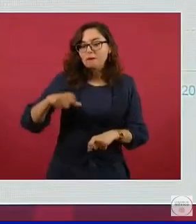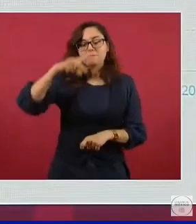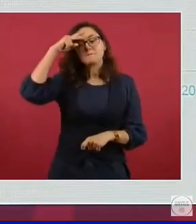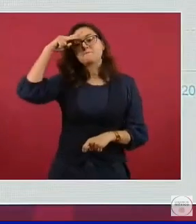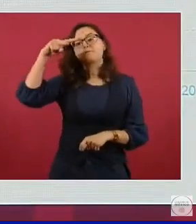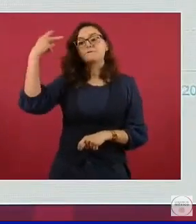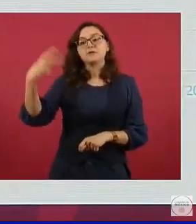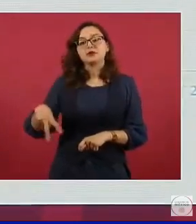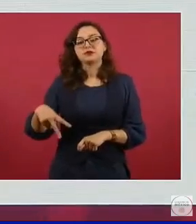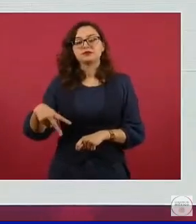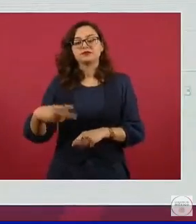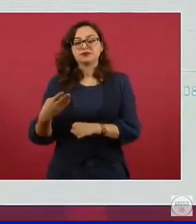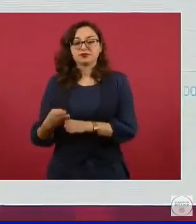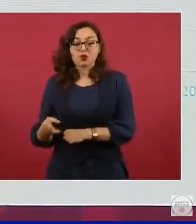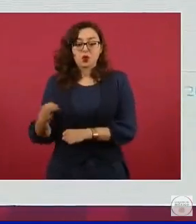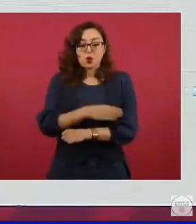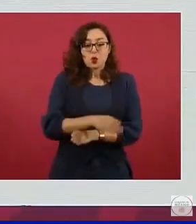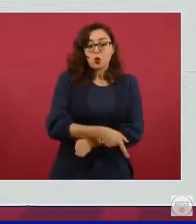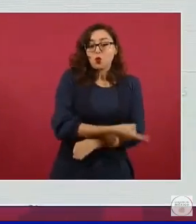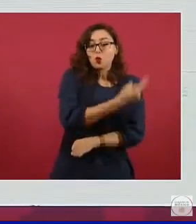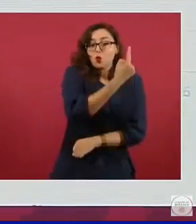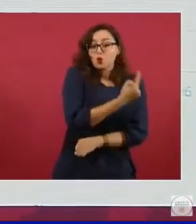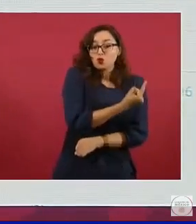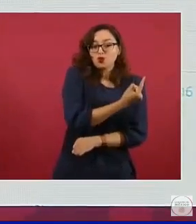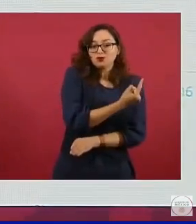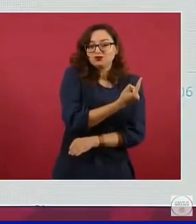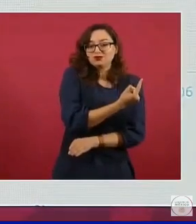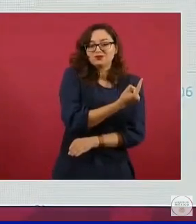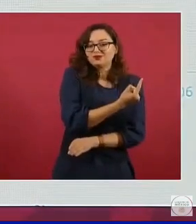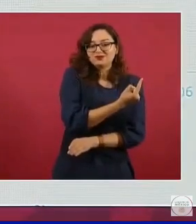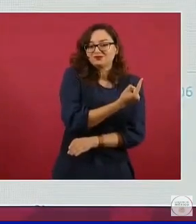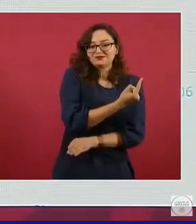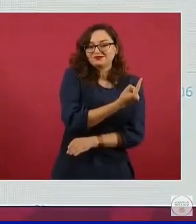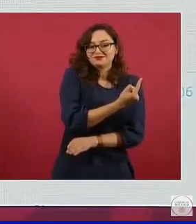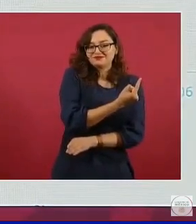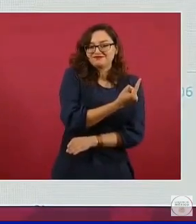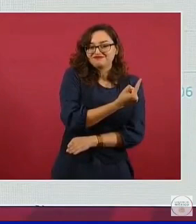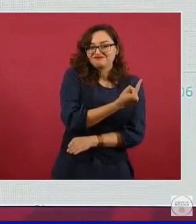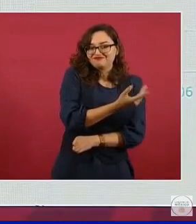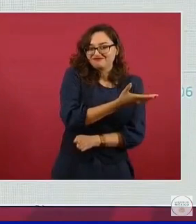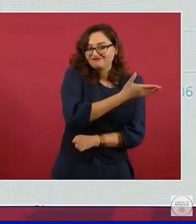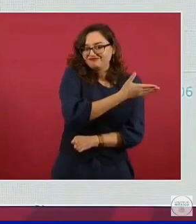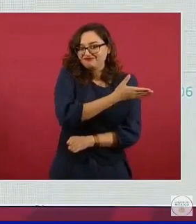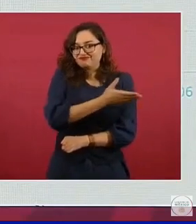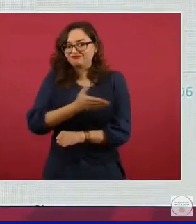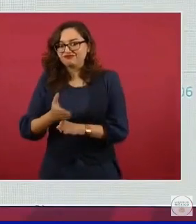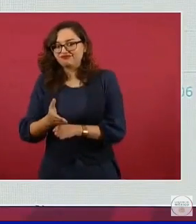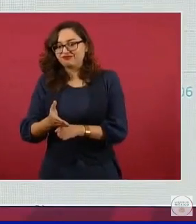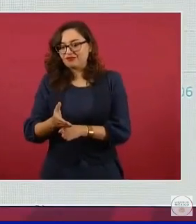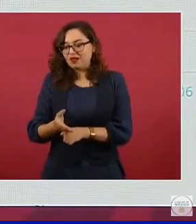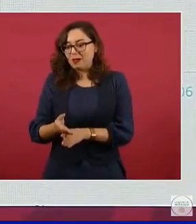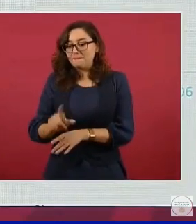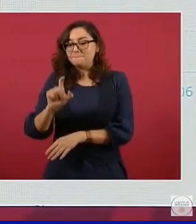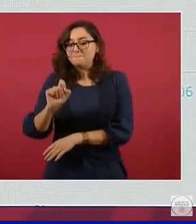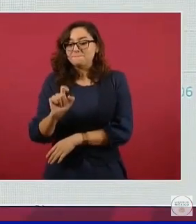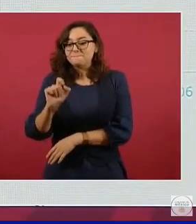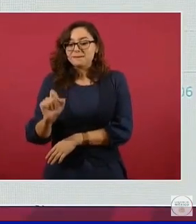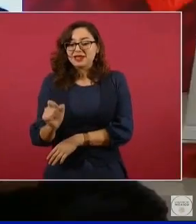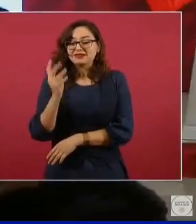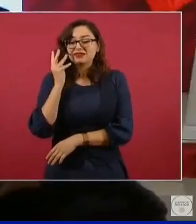Y ya no eran 2,000, ya no era una familia con 2,500 millones de